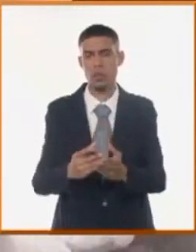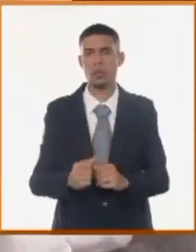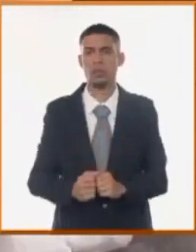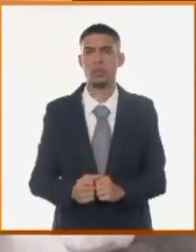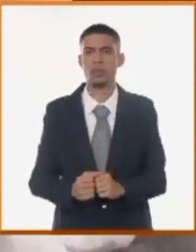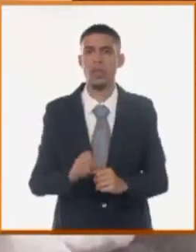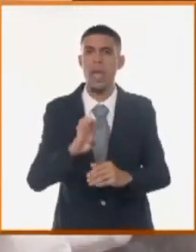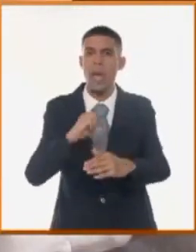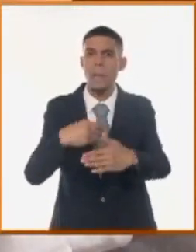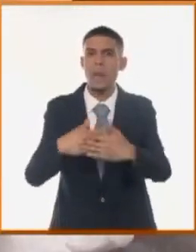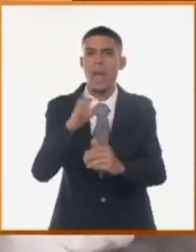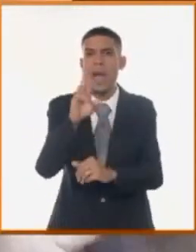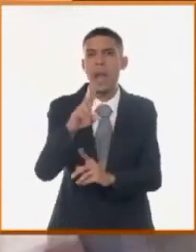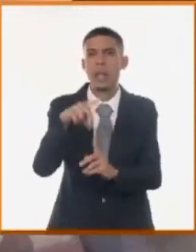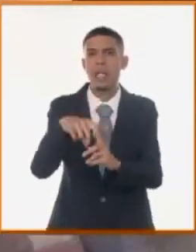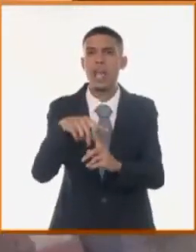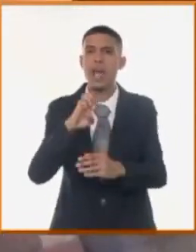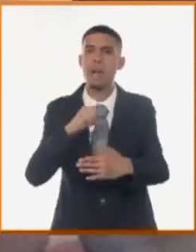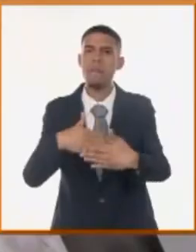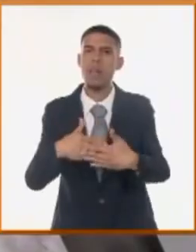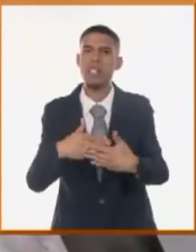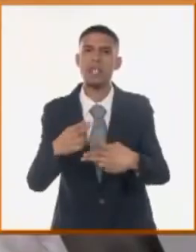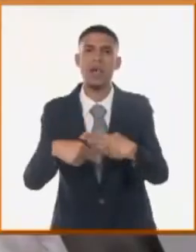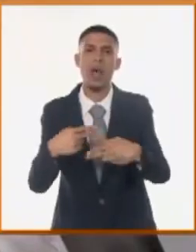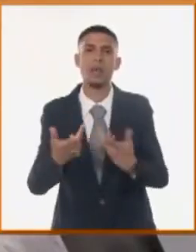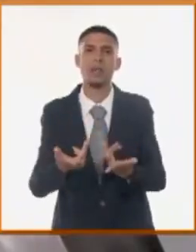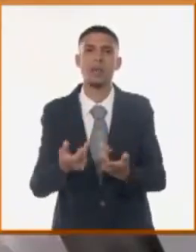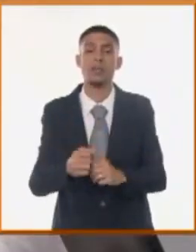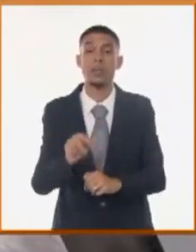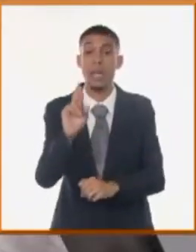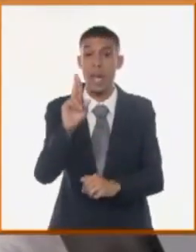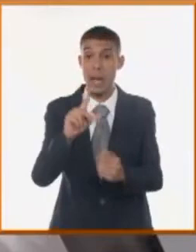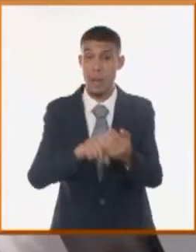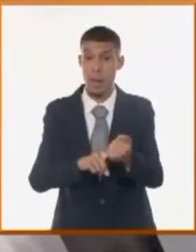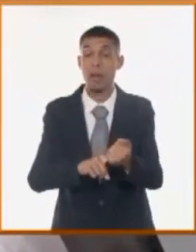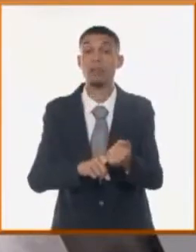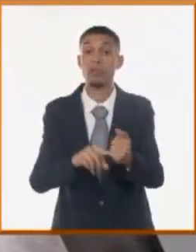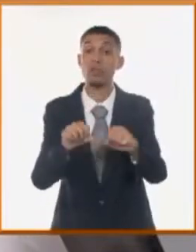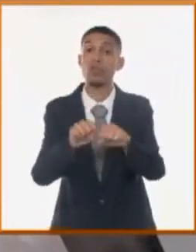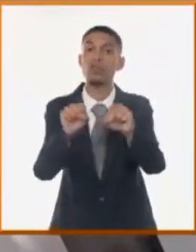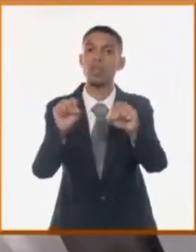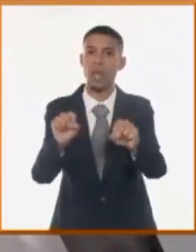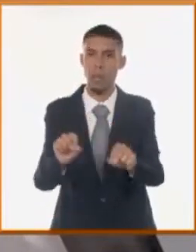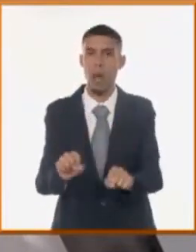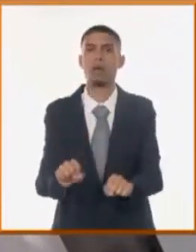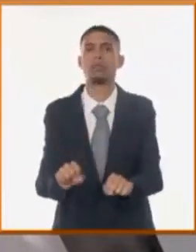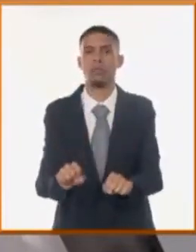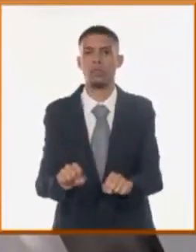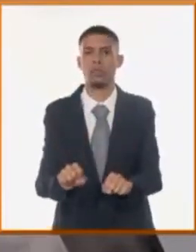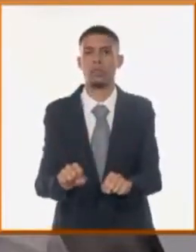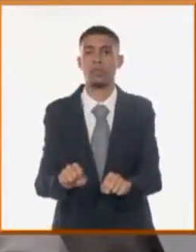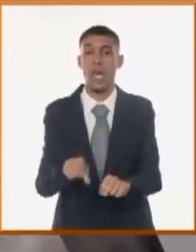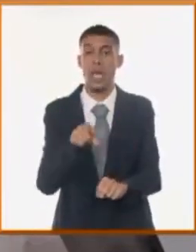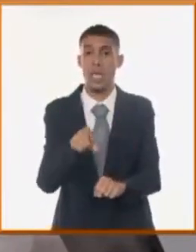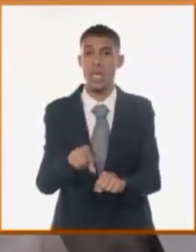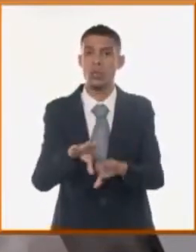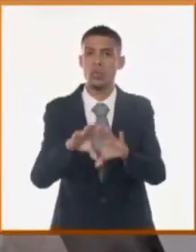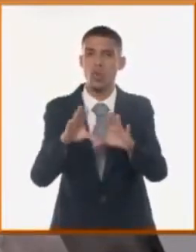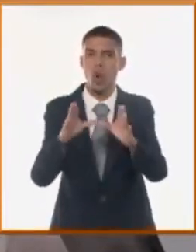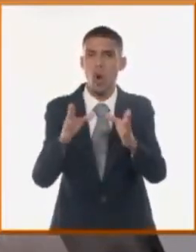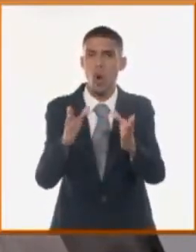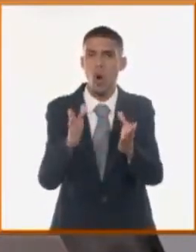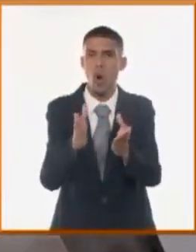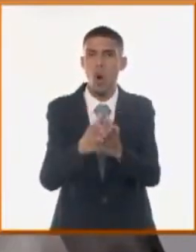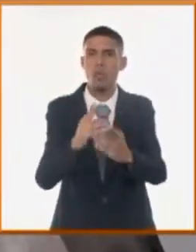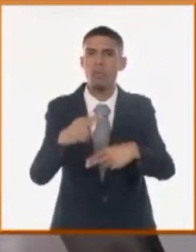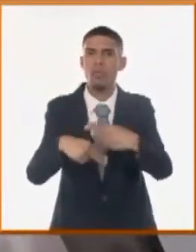empresa en específico, por ejemplo? Nada, un ERP es un sistema de gestión integrado donde se aglutinan todas las gestiones empresariales